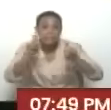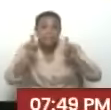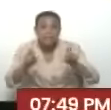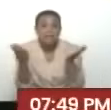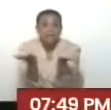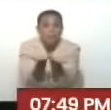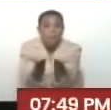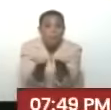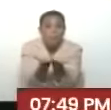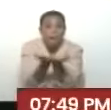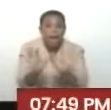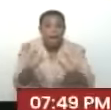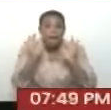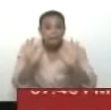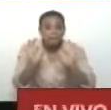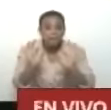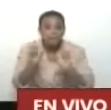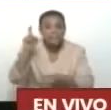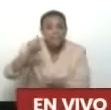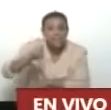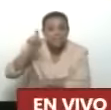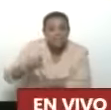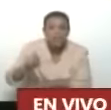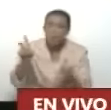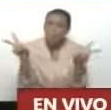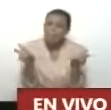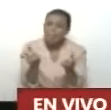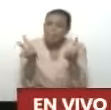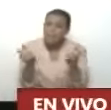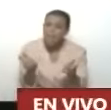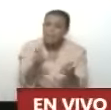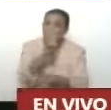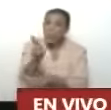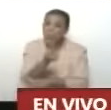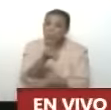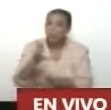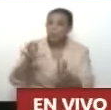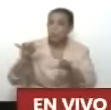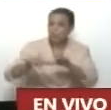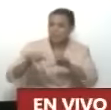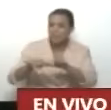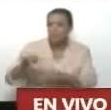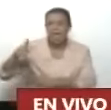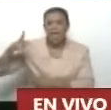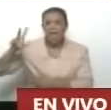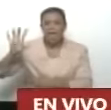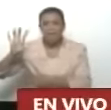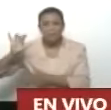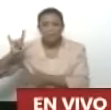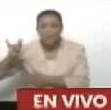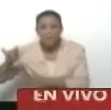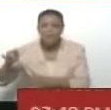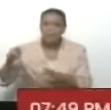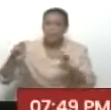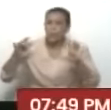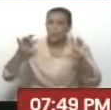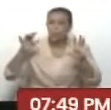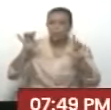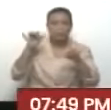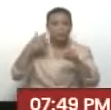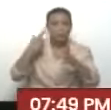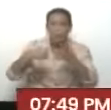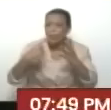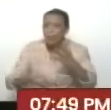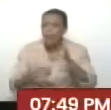una materia para las escuelas y los colegios que tengan que ver con el manejo de redes sociales para educar, para crear una